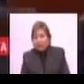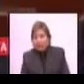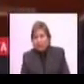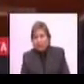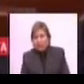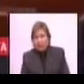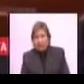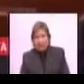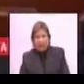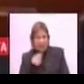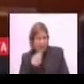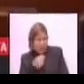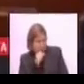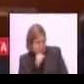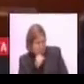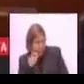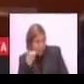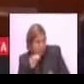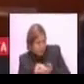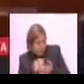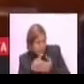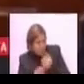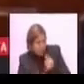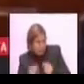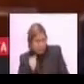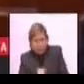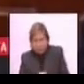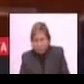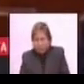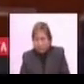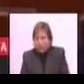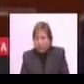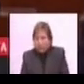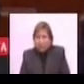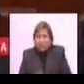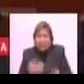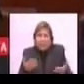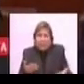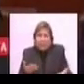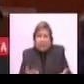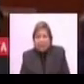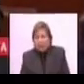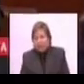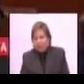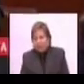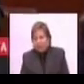entonces en la Junta de Portavoces dijimos, ¿renovación de la confianza? ¿Dónde existe eso?